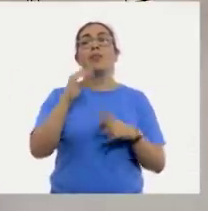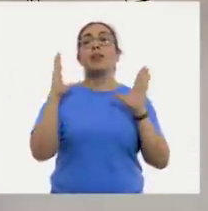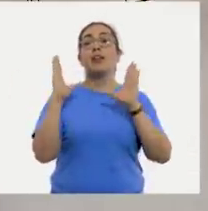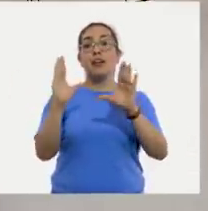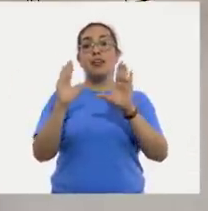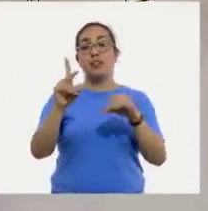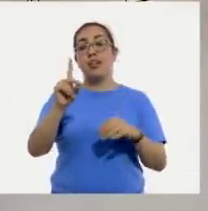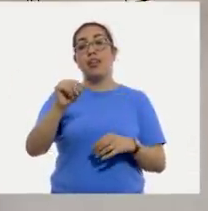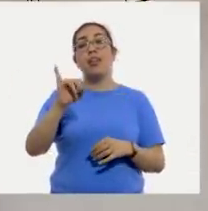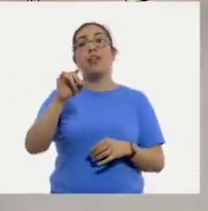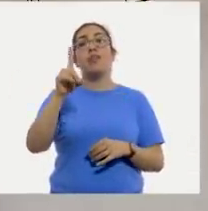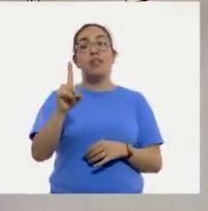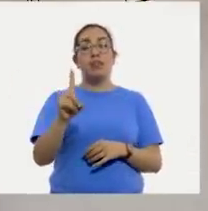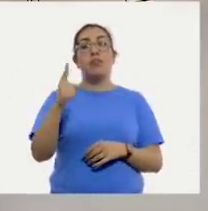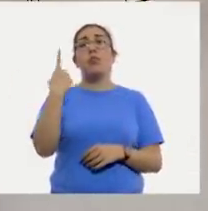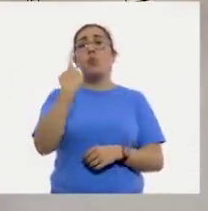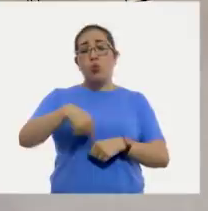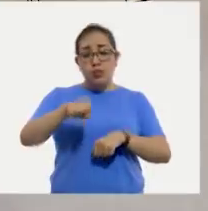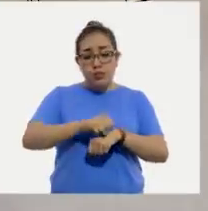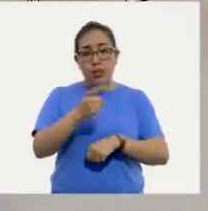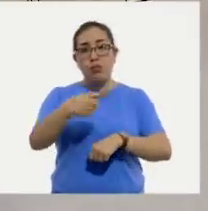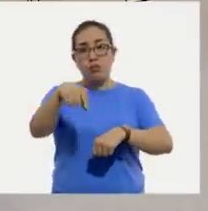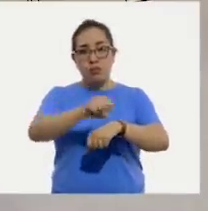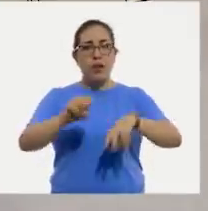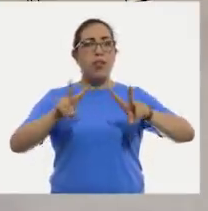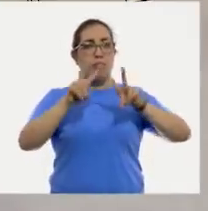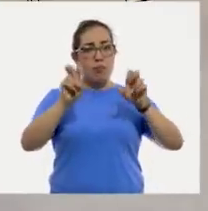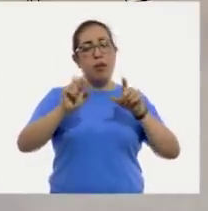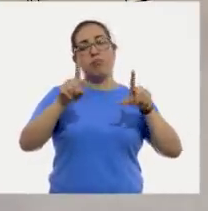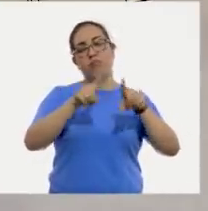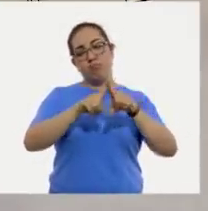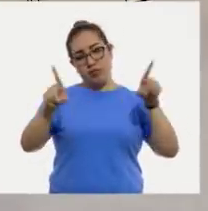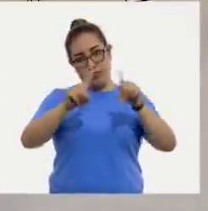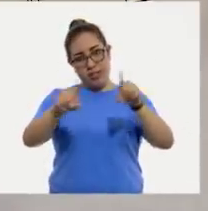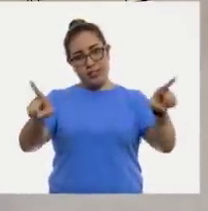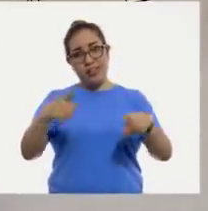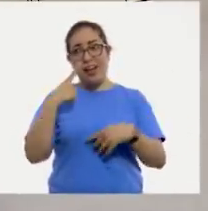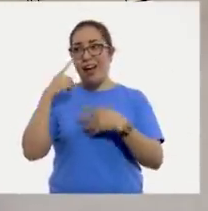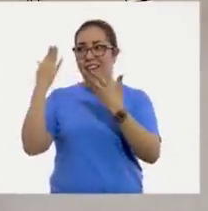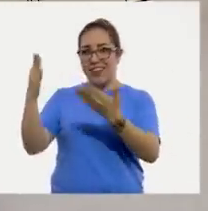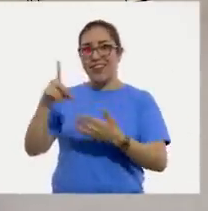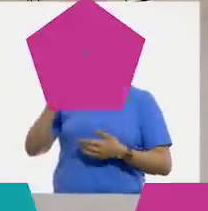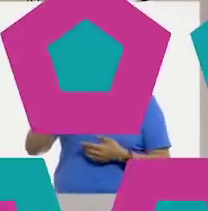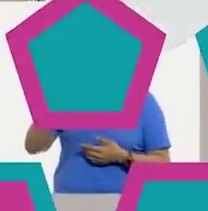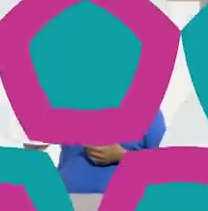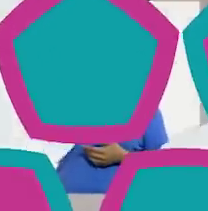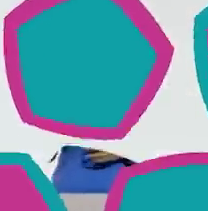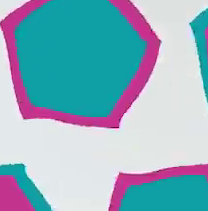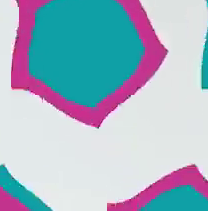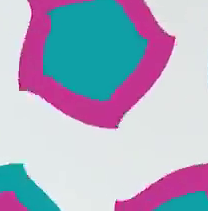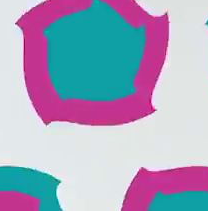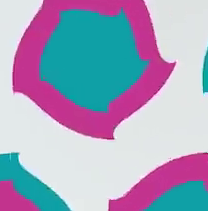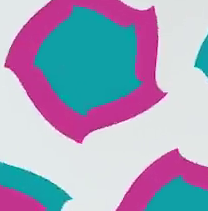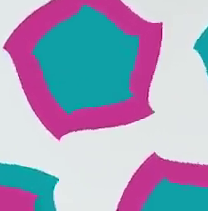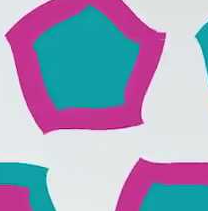va a ser una, cada semana va a ser un tema distinto. ¡Wow, qué bueno! Así que adelante, David, ilústranos.